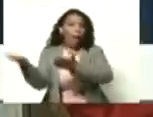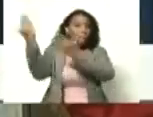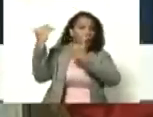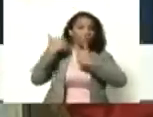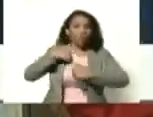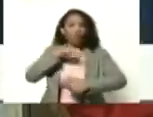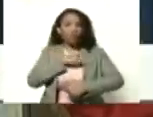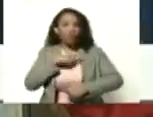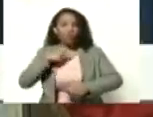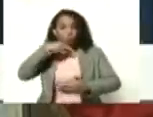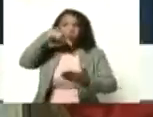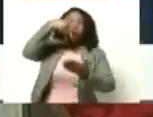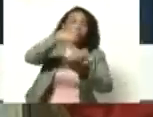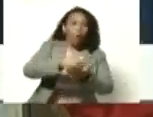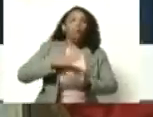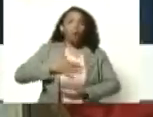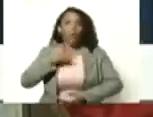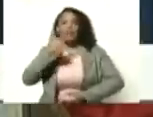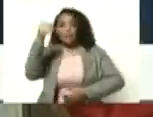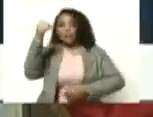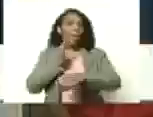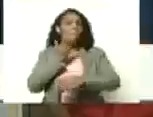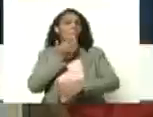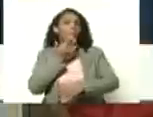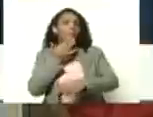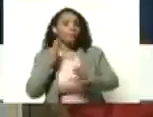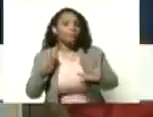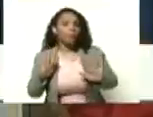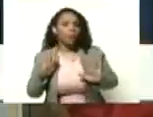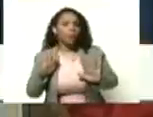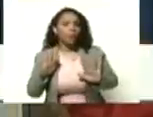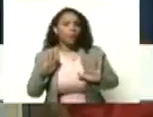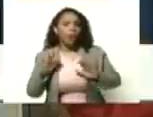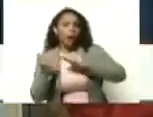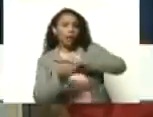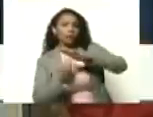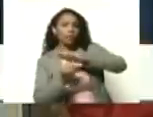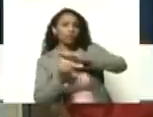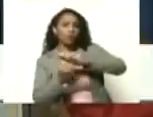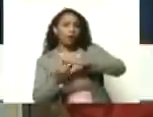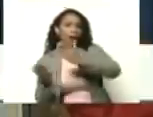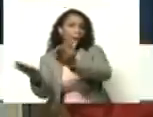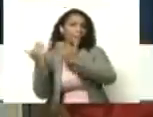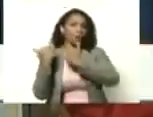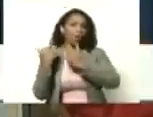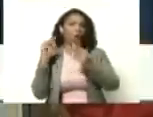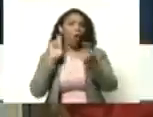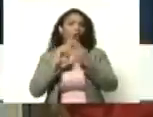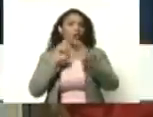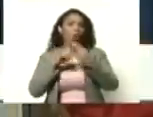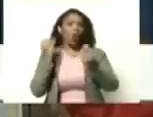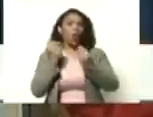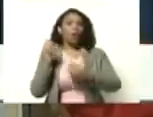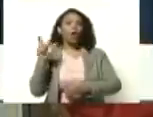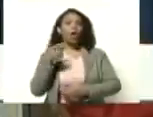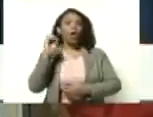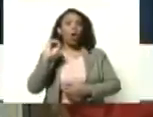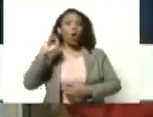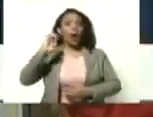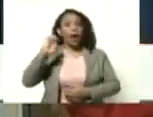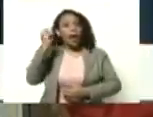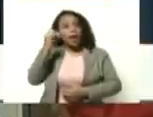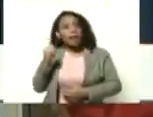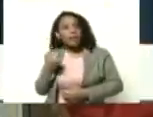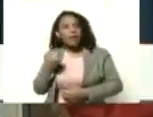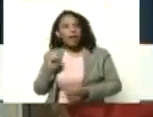mencionaré y que puedo destacar obviamente el órgano auxiliar conocido como el coes adscrito al